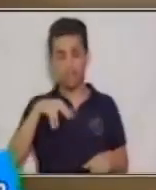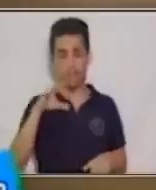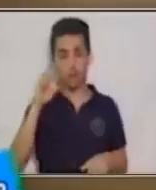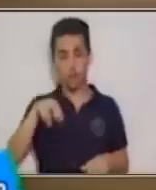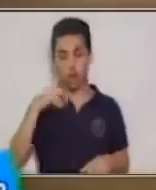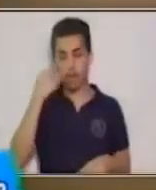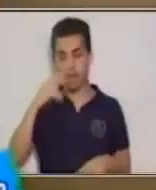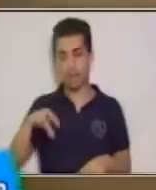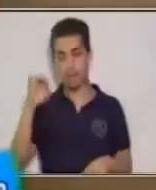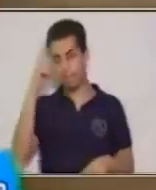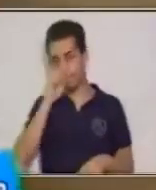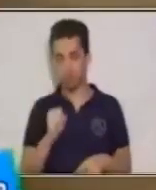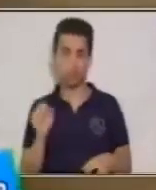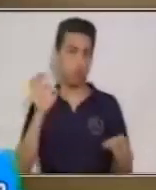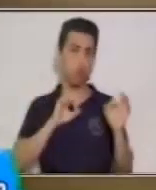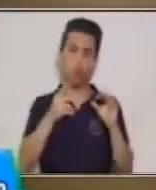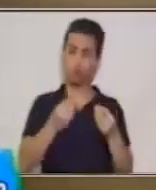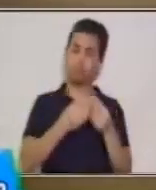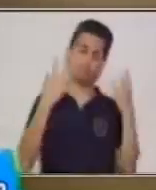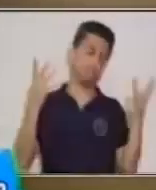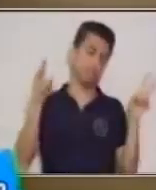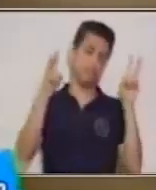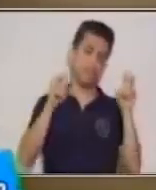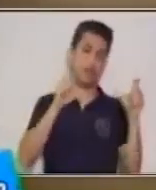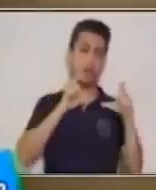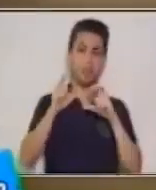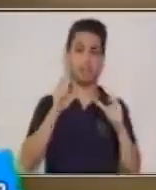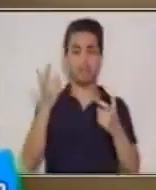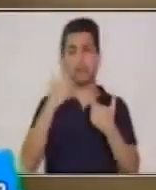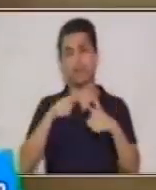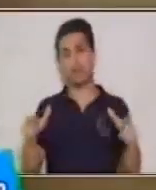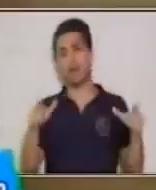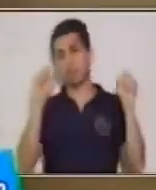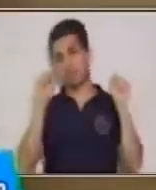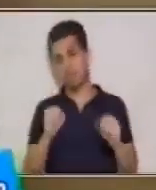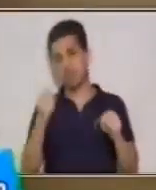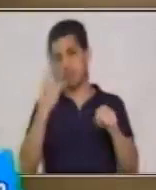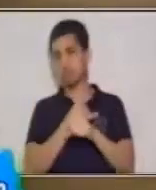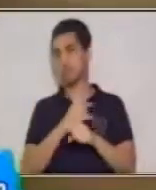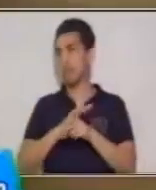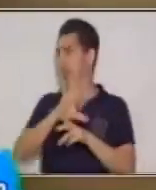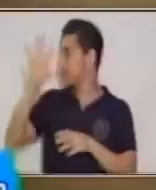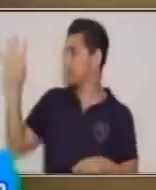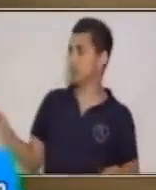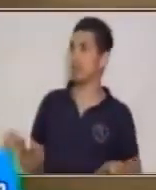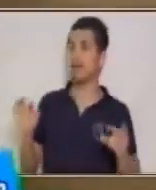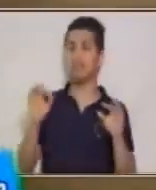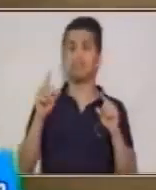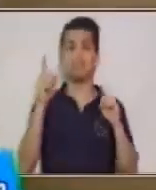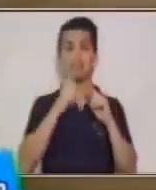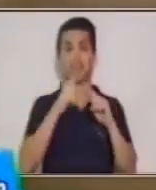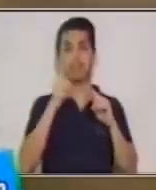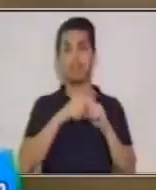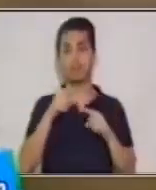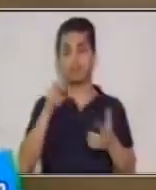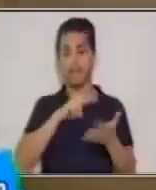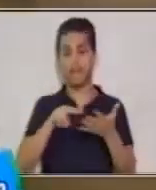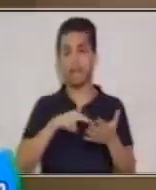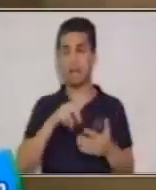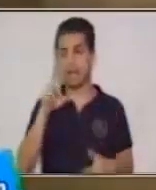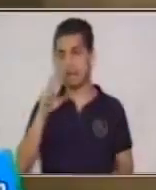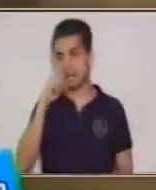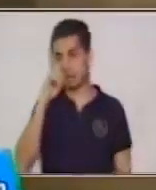o temas de comunicación y lenguaje que tú puedes utilizar por medio de estos tipos de lectura.